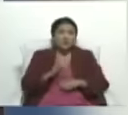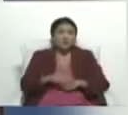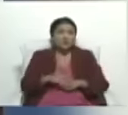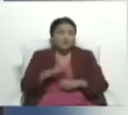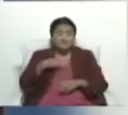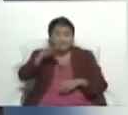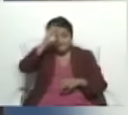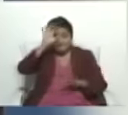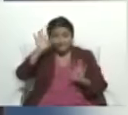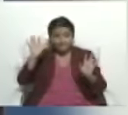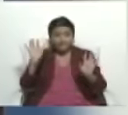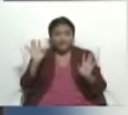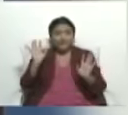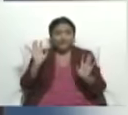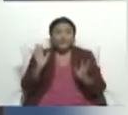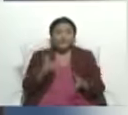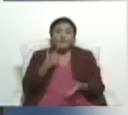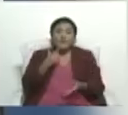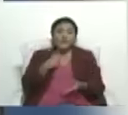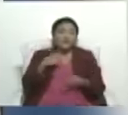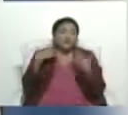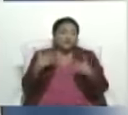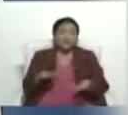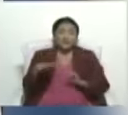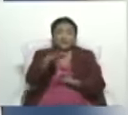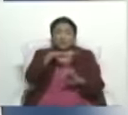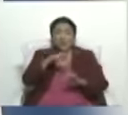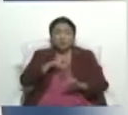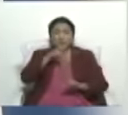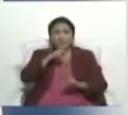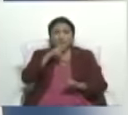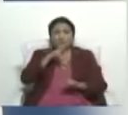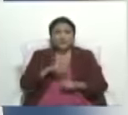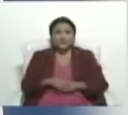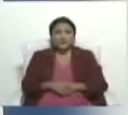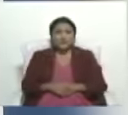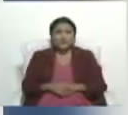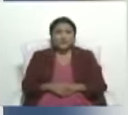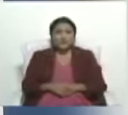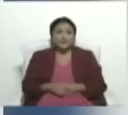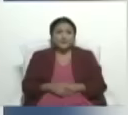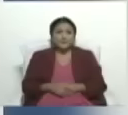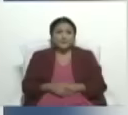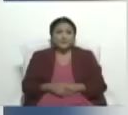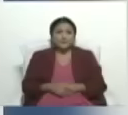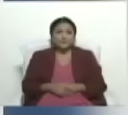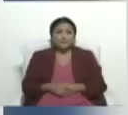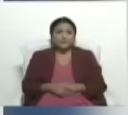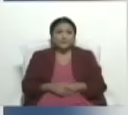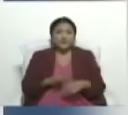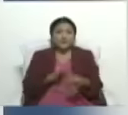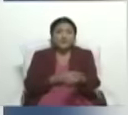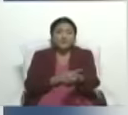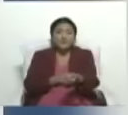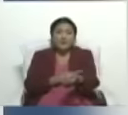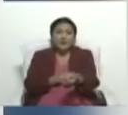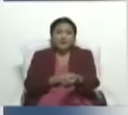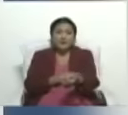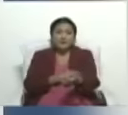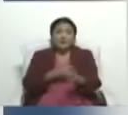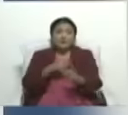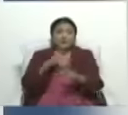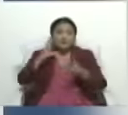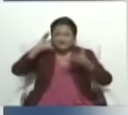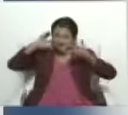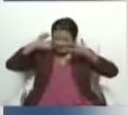sé, a decirme que ocurrió una desgracia. En un estado de efervescencia, ella apuñala a